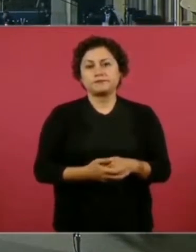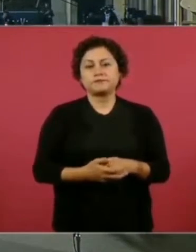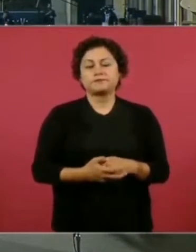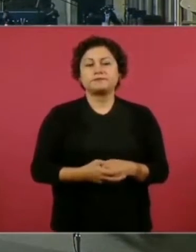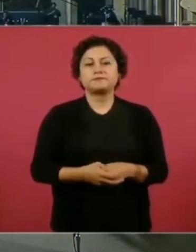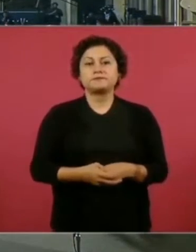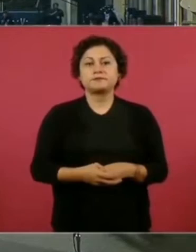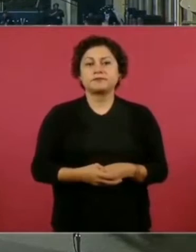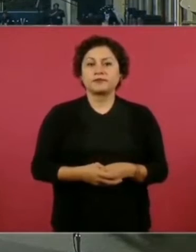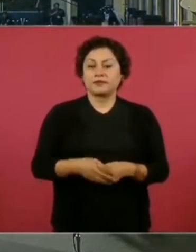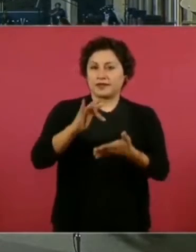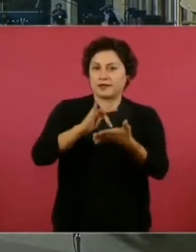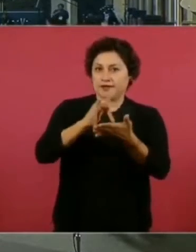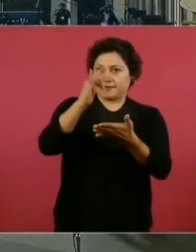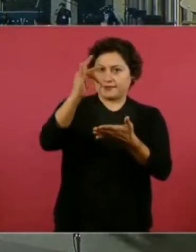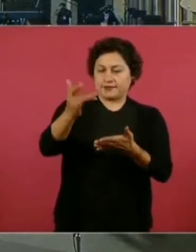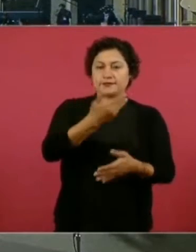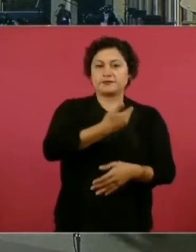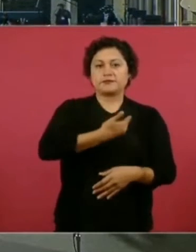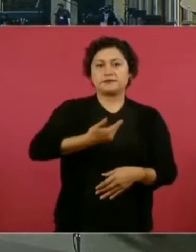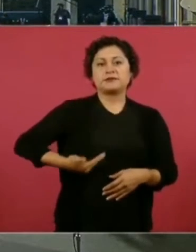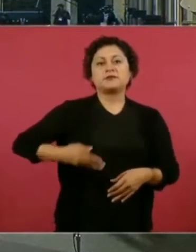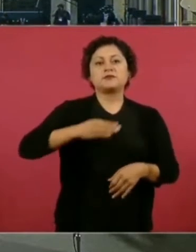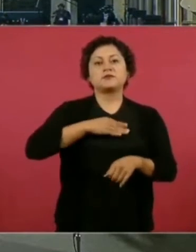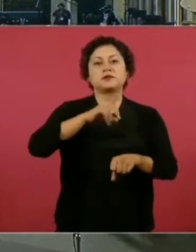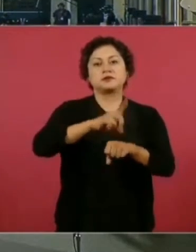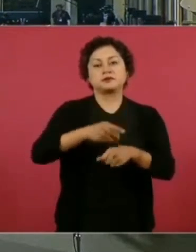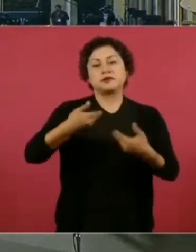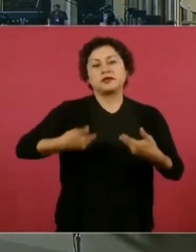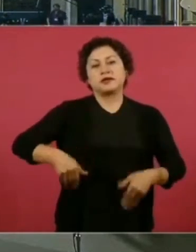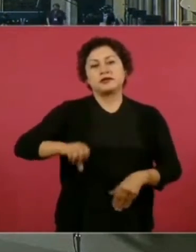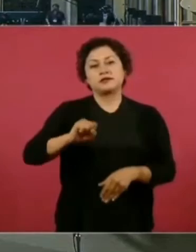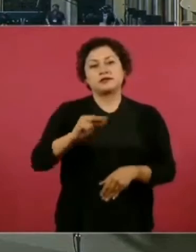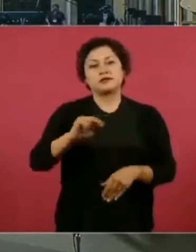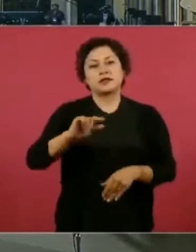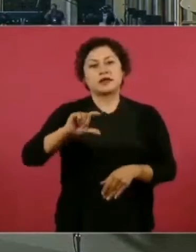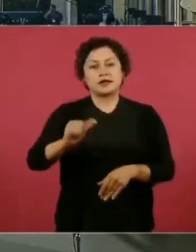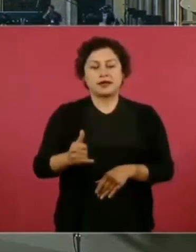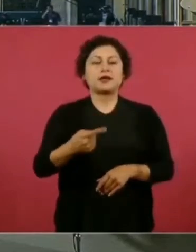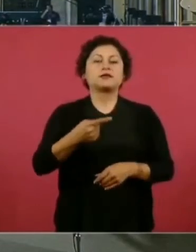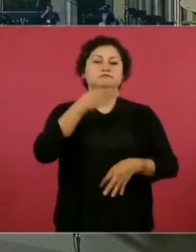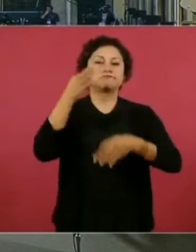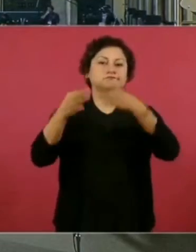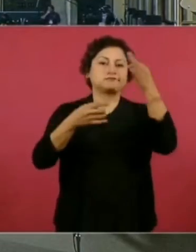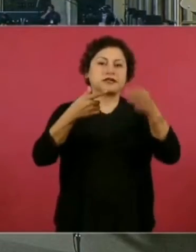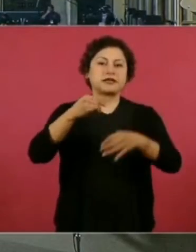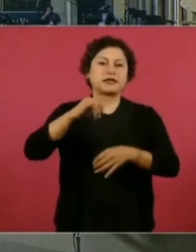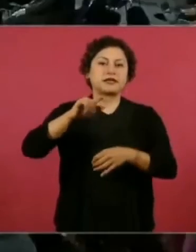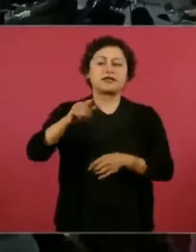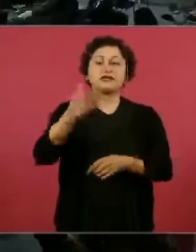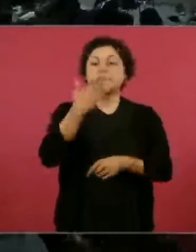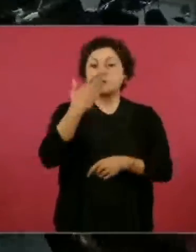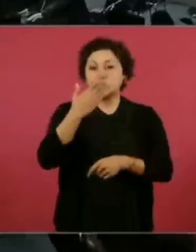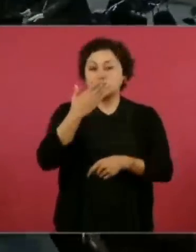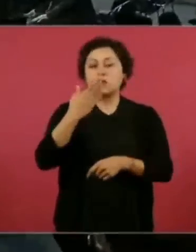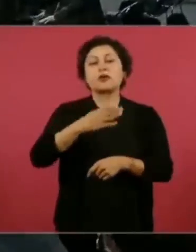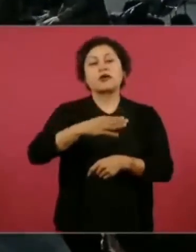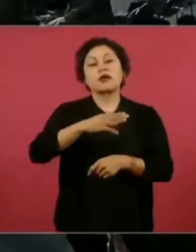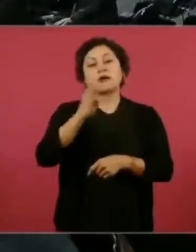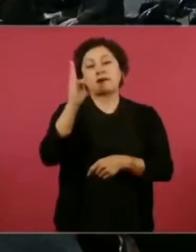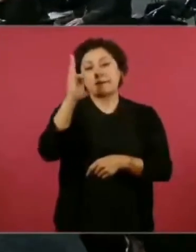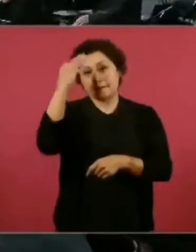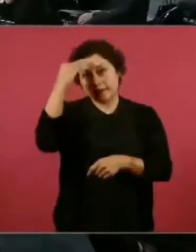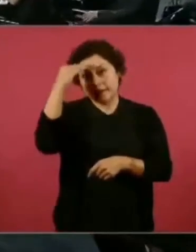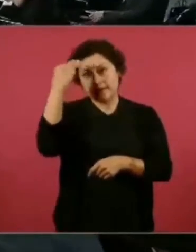Gracias, presidente. Buenos días a todos. Shaila Rosagel, corresponsal de Grupo Gili, El Imparcial de Sonora, La Crónica de Mexicali y Frontera de